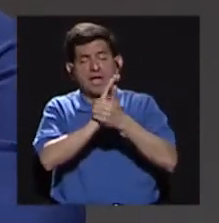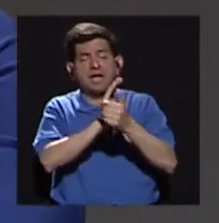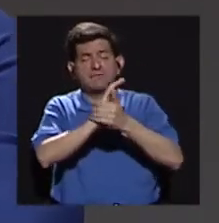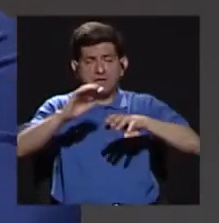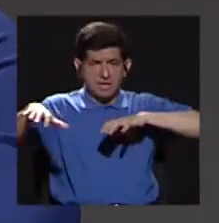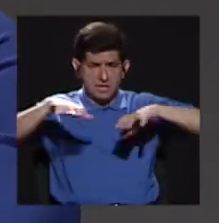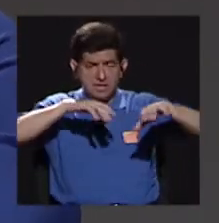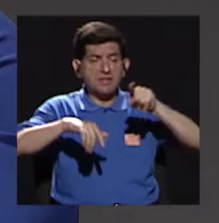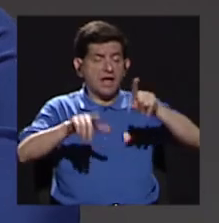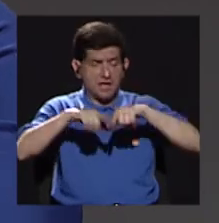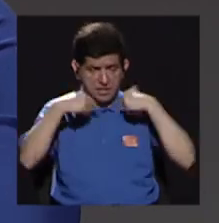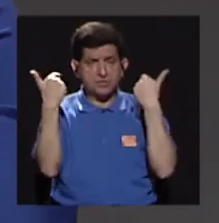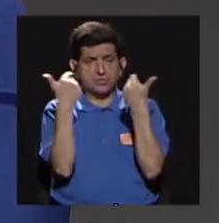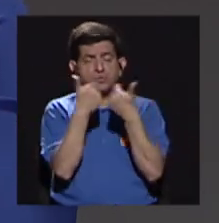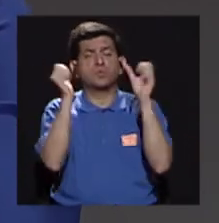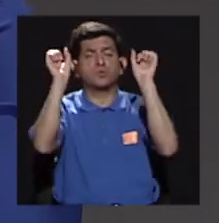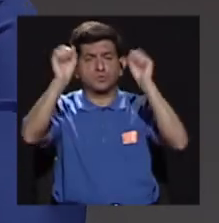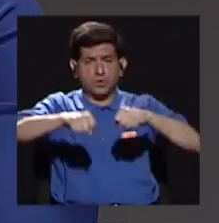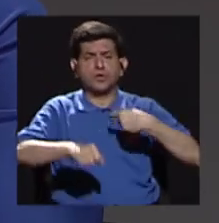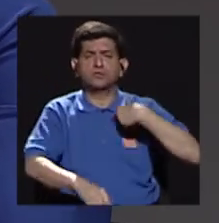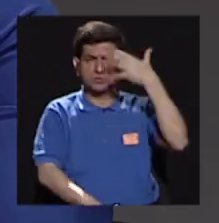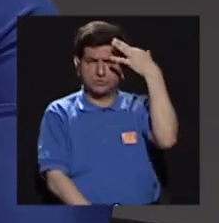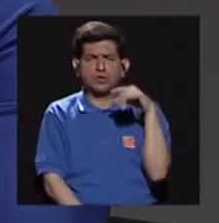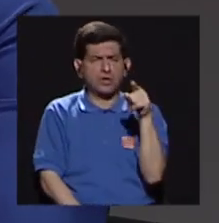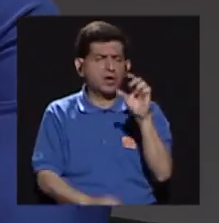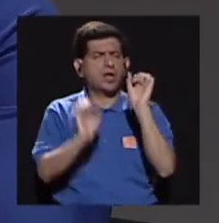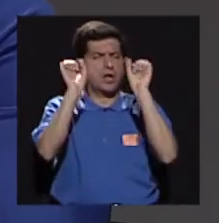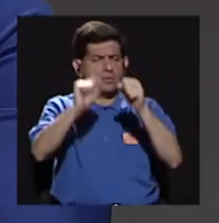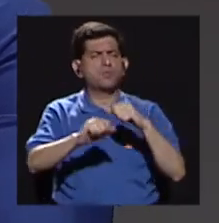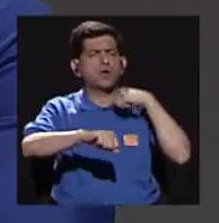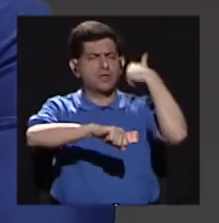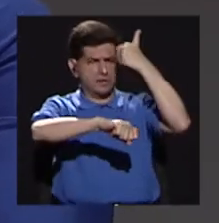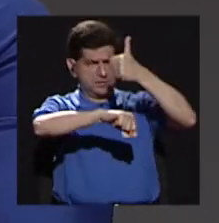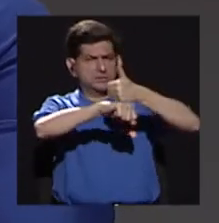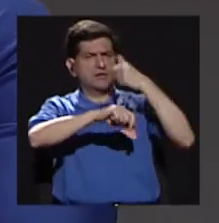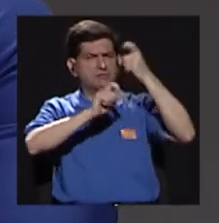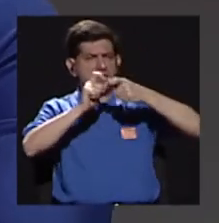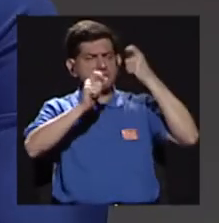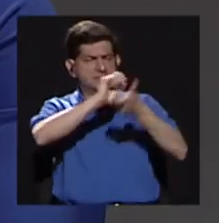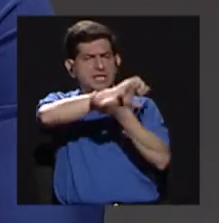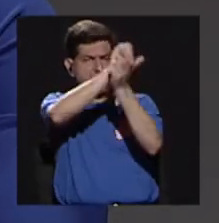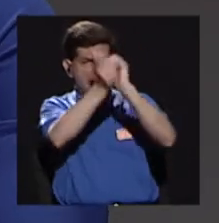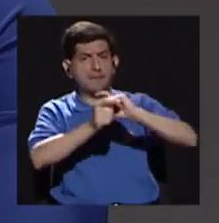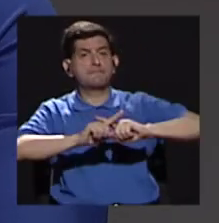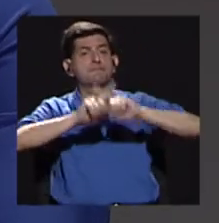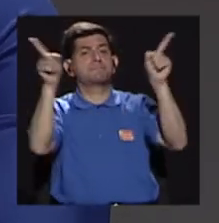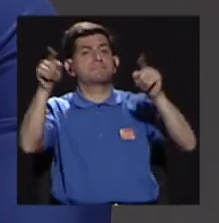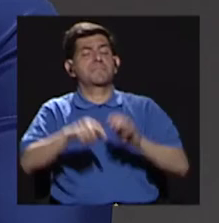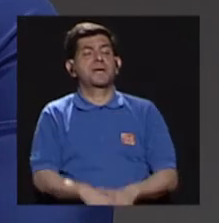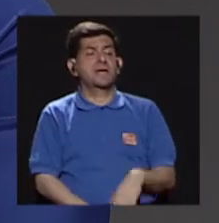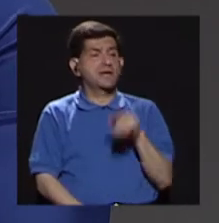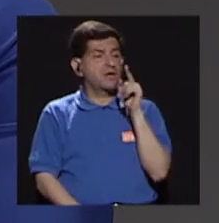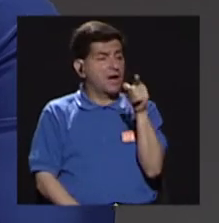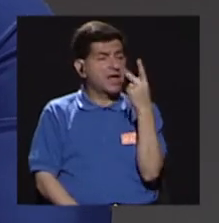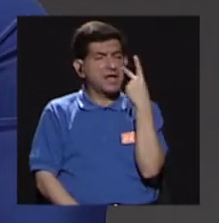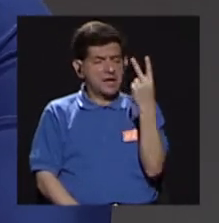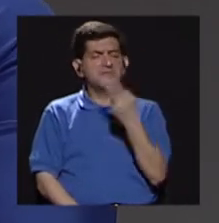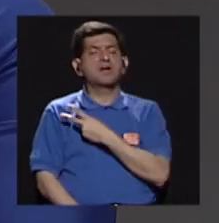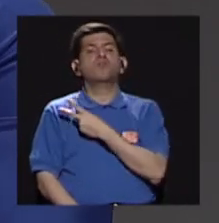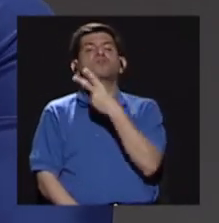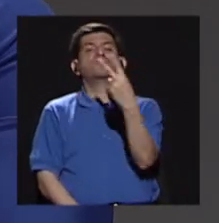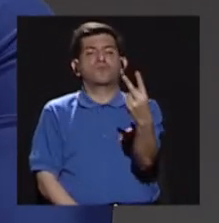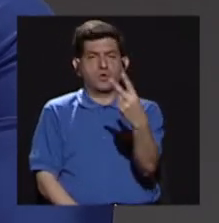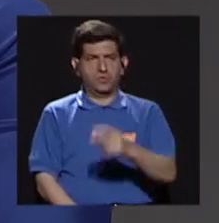movilización esos sectores yo creo que él va a poder concretar esos cambios pero veo en él una voluntad